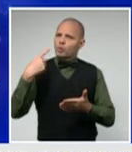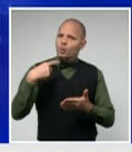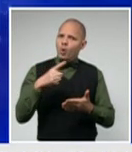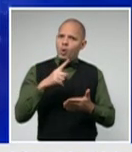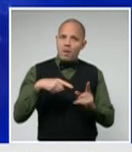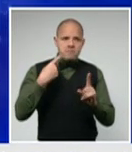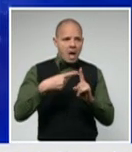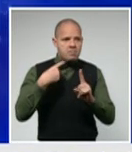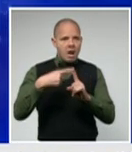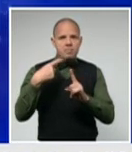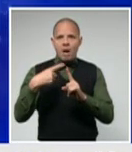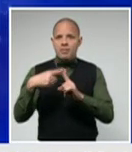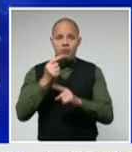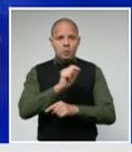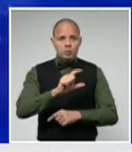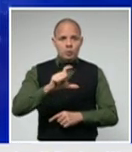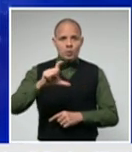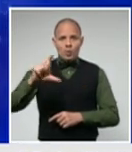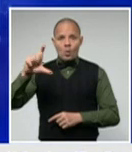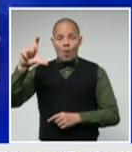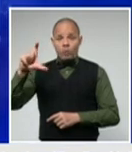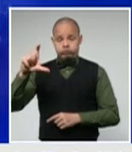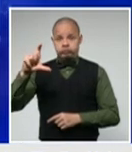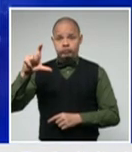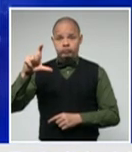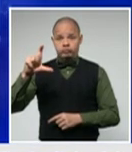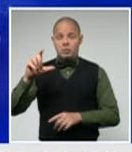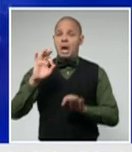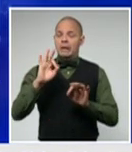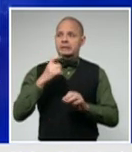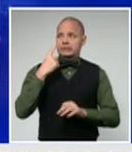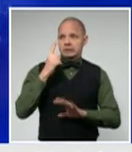va subiendo. Estados Unidos con